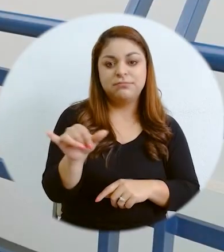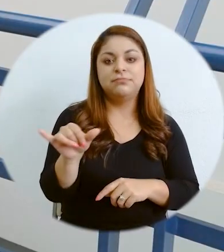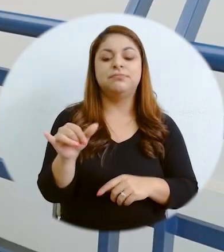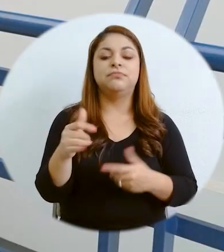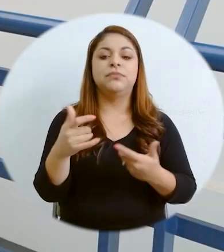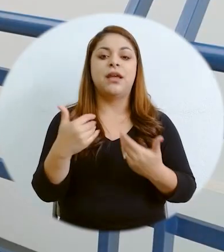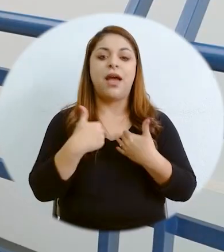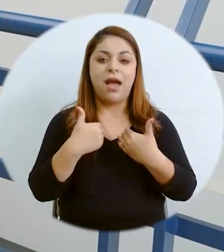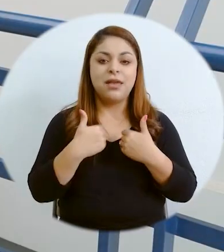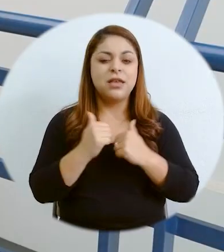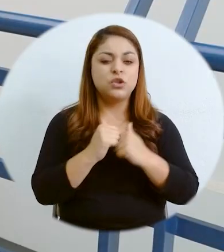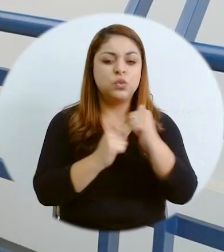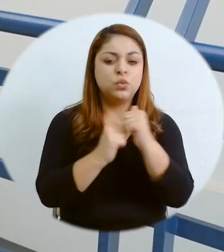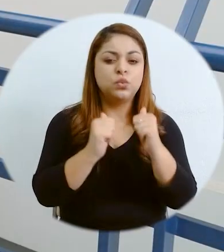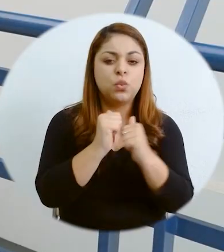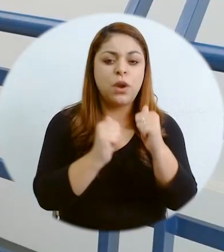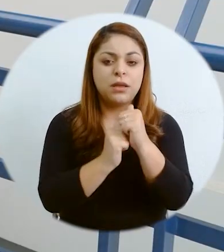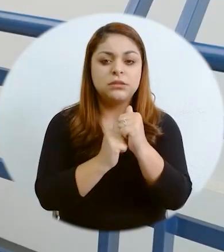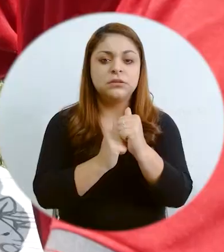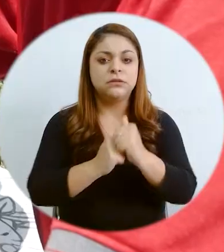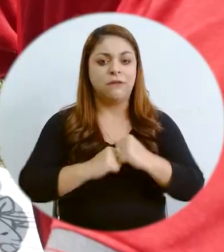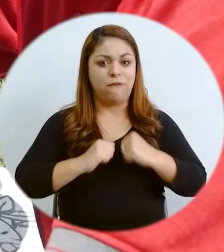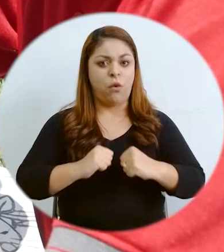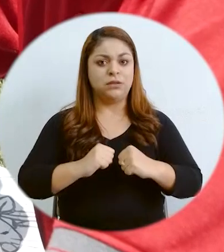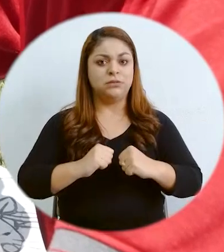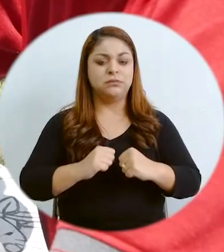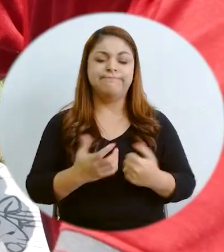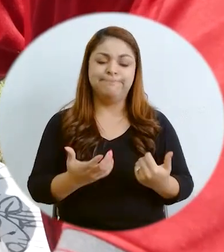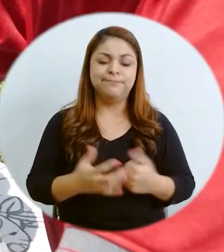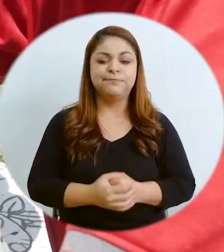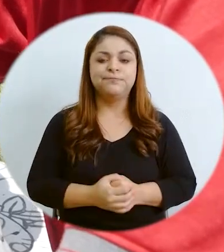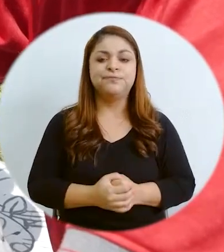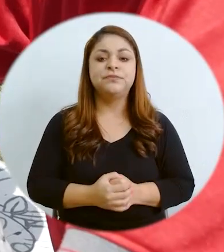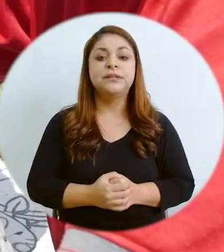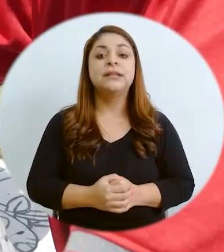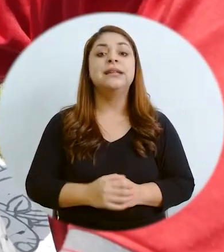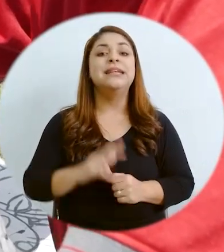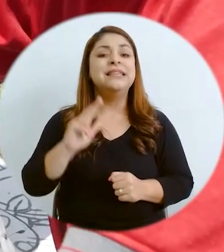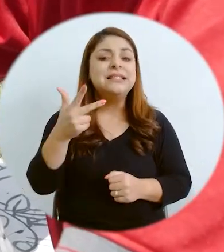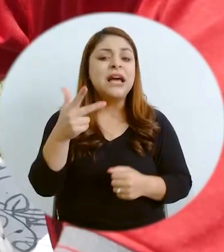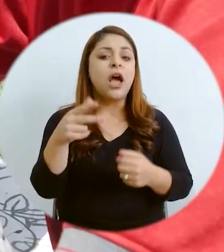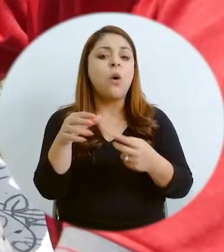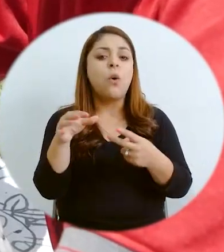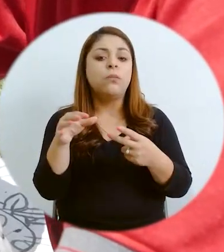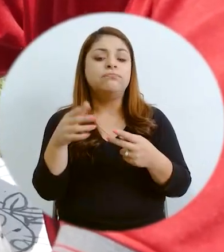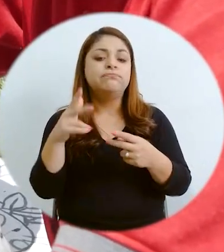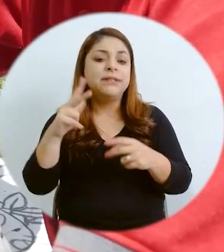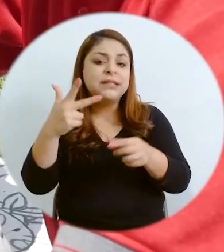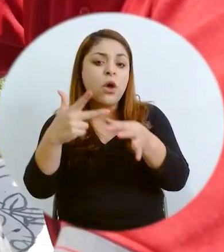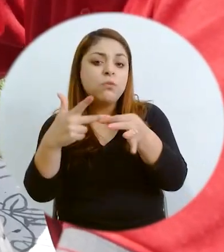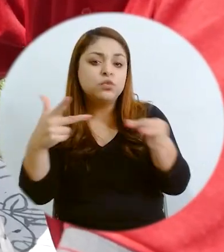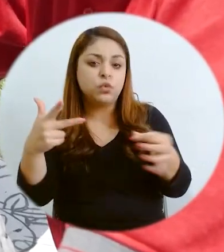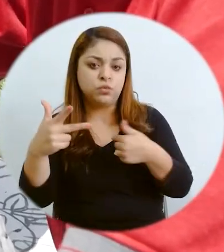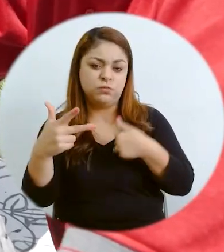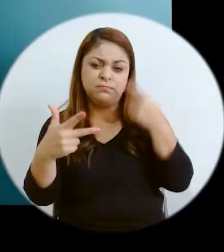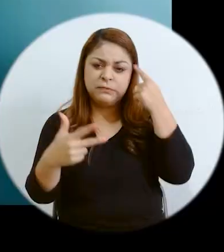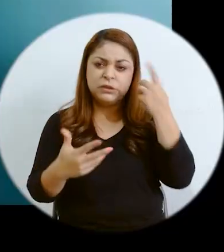también el ministerio se maneja estructuras muy rígidas, muy cuadradas. Y una tercera opción